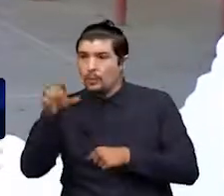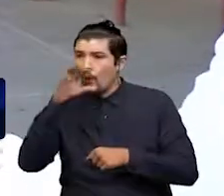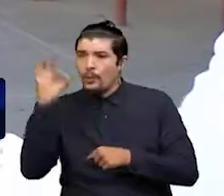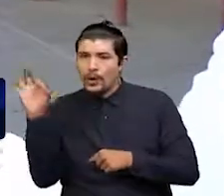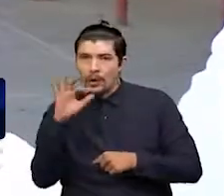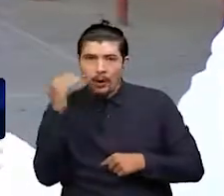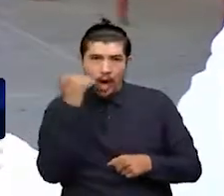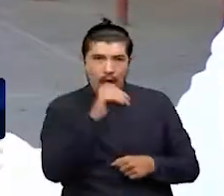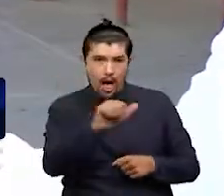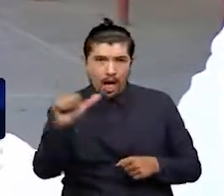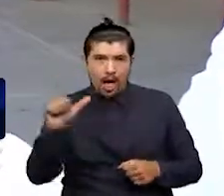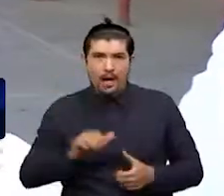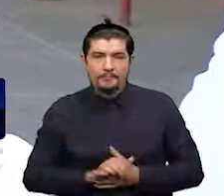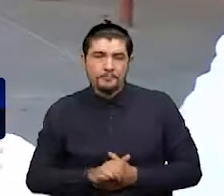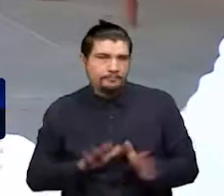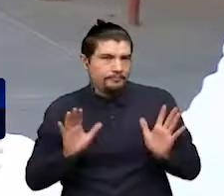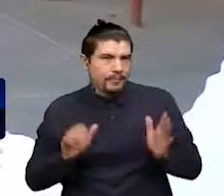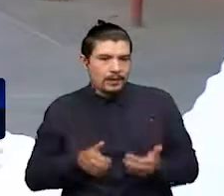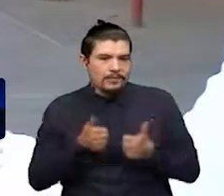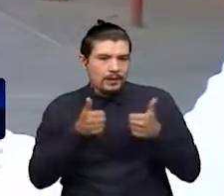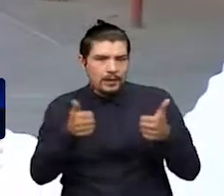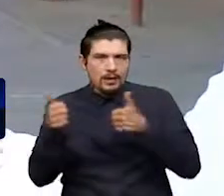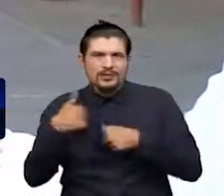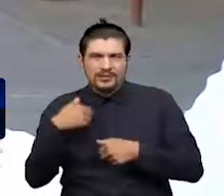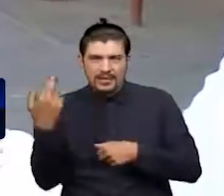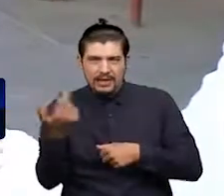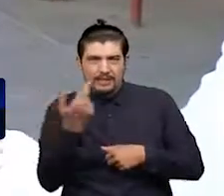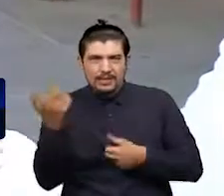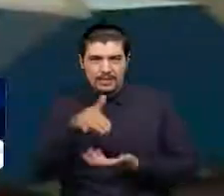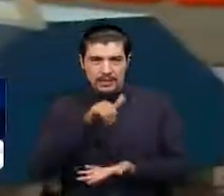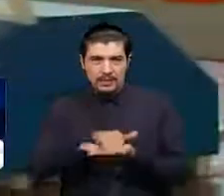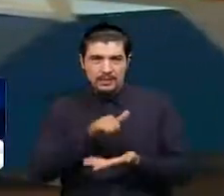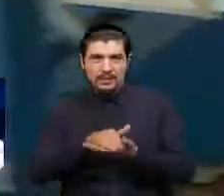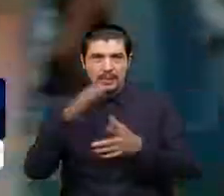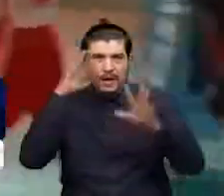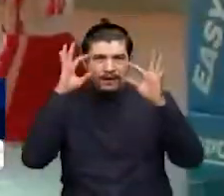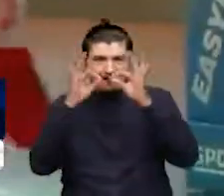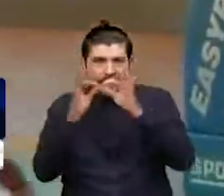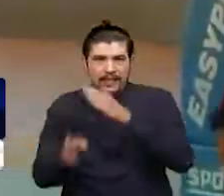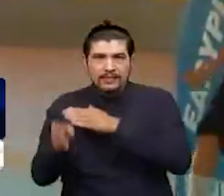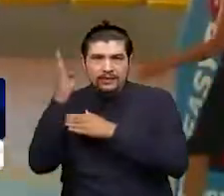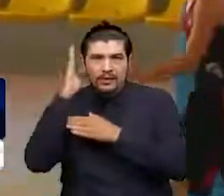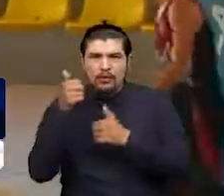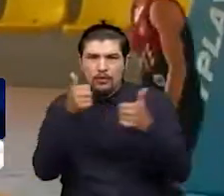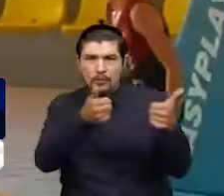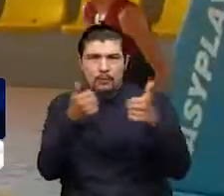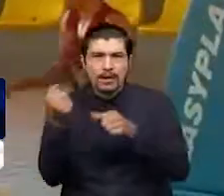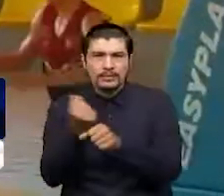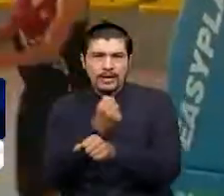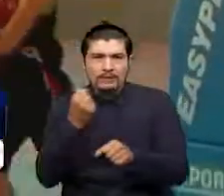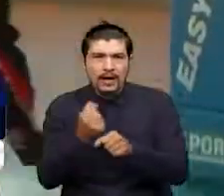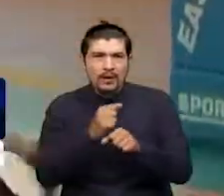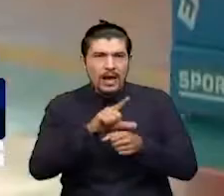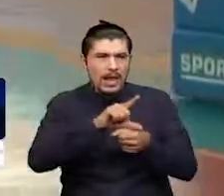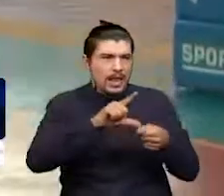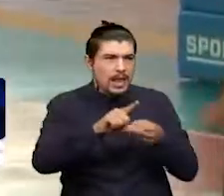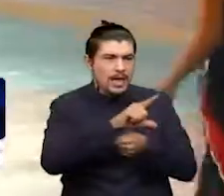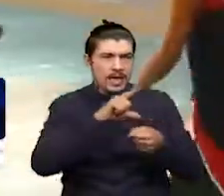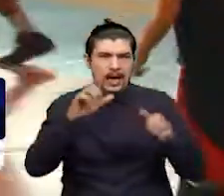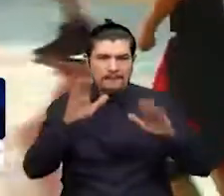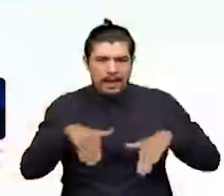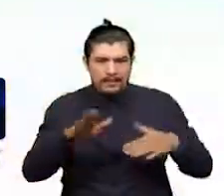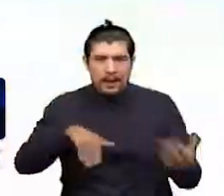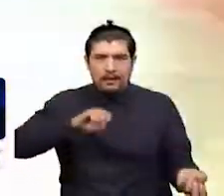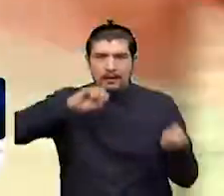y bueno bueno lo repito con la fe de dios un buen trabajo padre de familia liga baloncesto entrenadores y